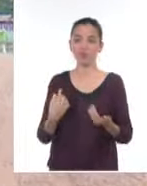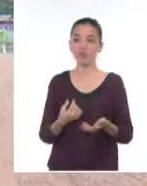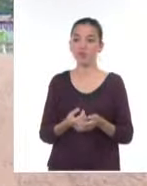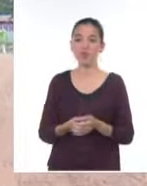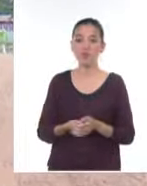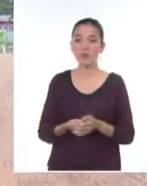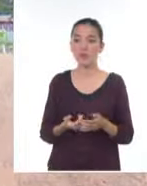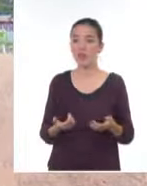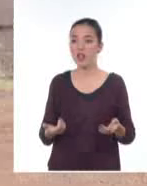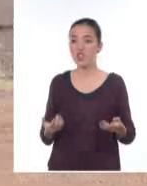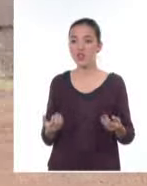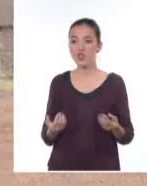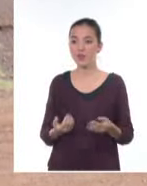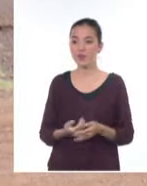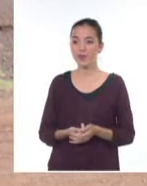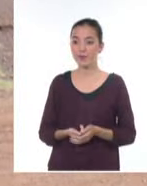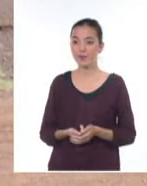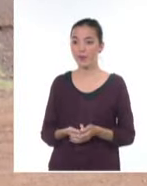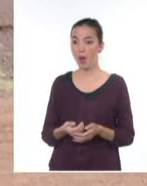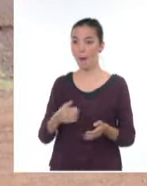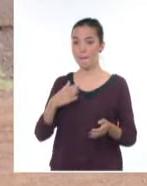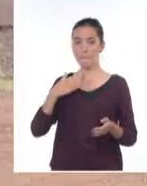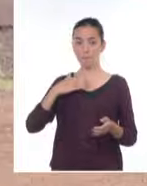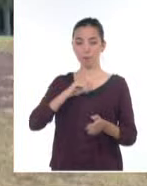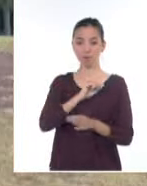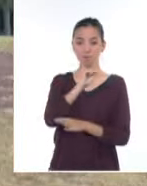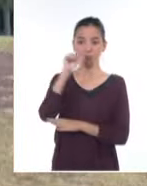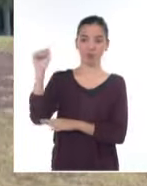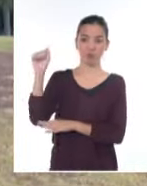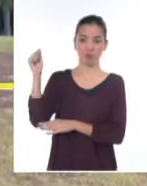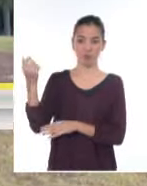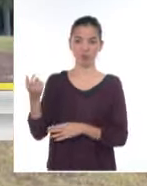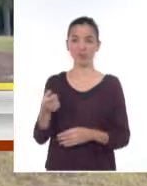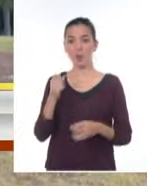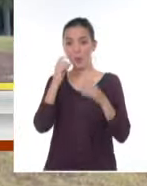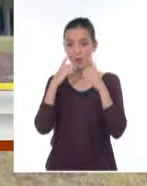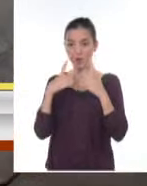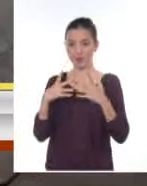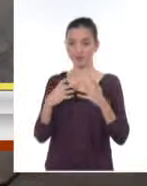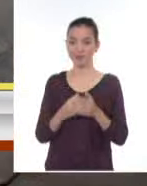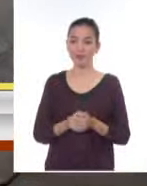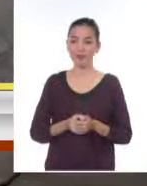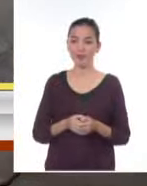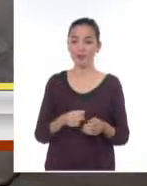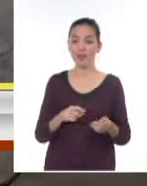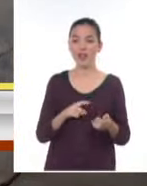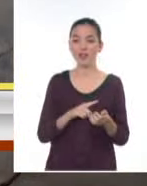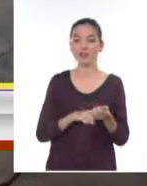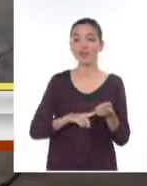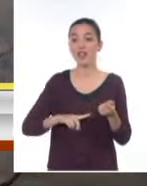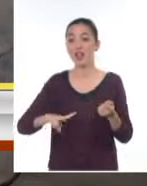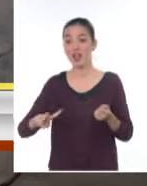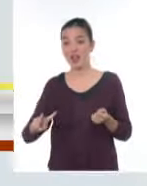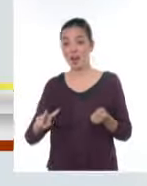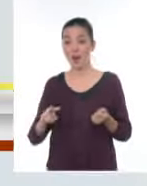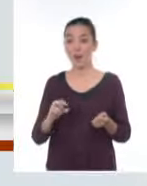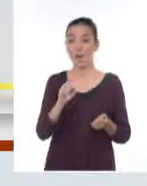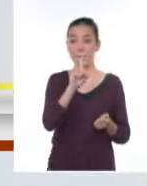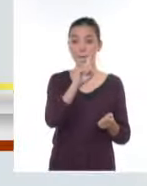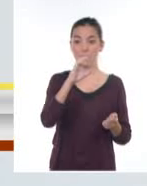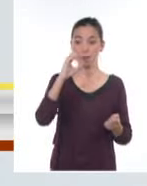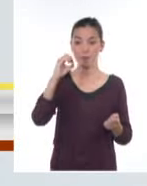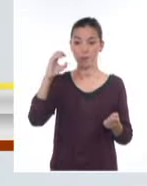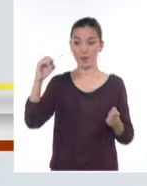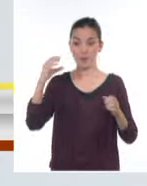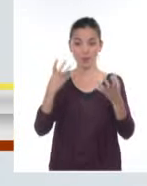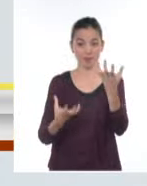Conserva la distinción tras más de 2 siglos de existencia. En los llanos de Rodas fue erigida de piedra y